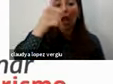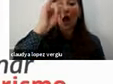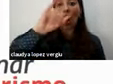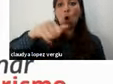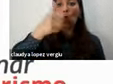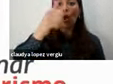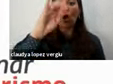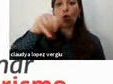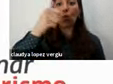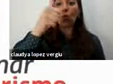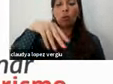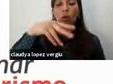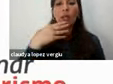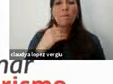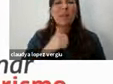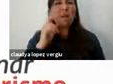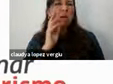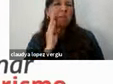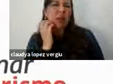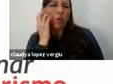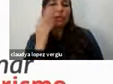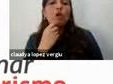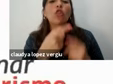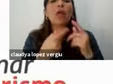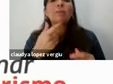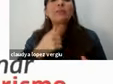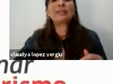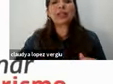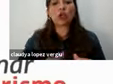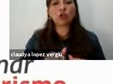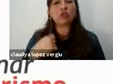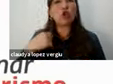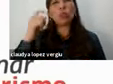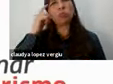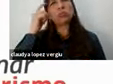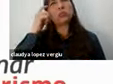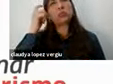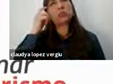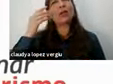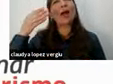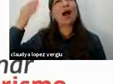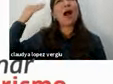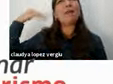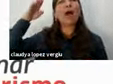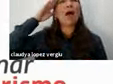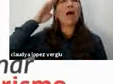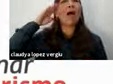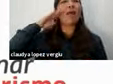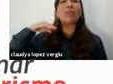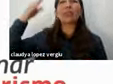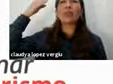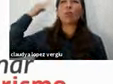mis hijos y no pude, o sea, valorar lo que valgo, lo que soy, pero ahora